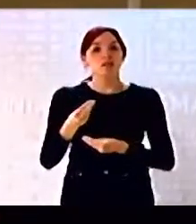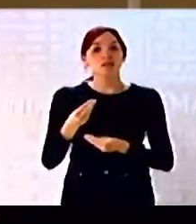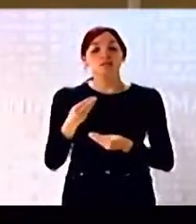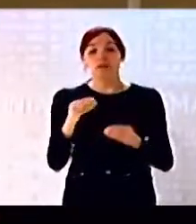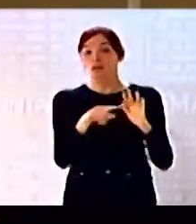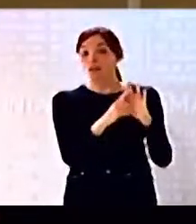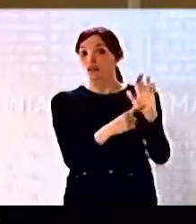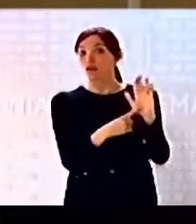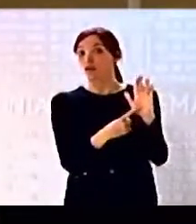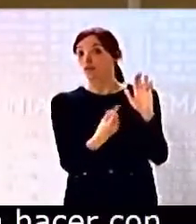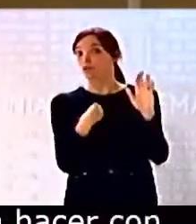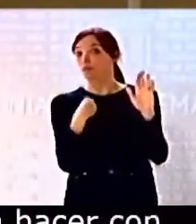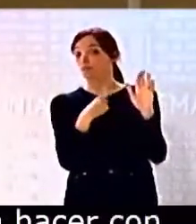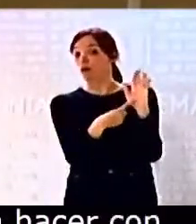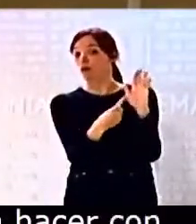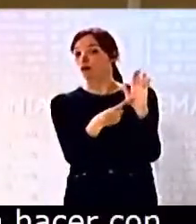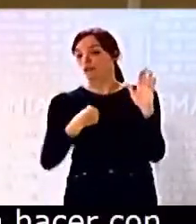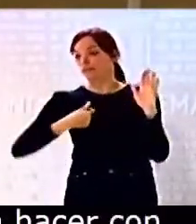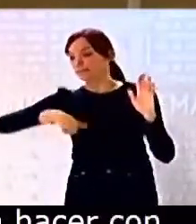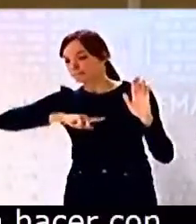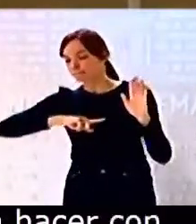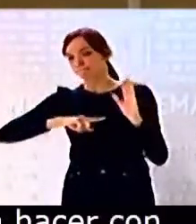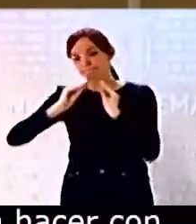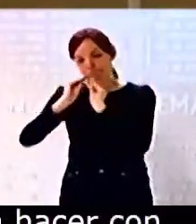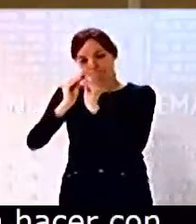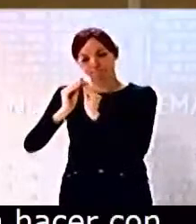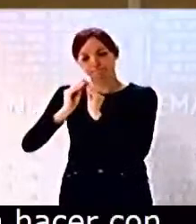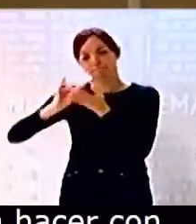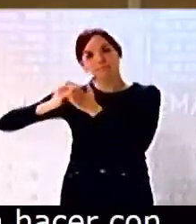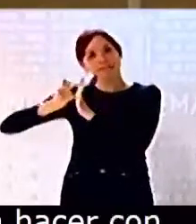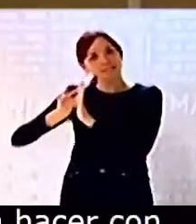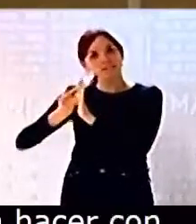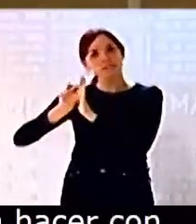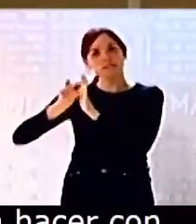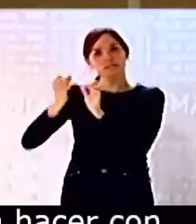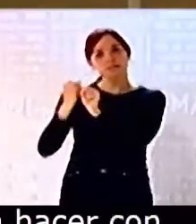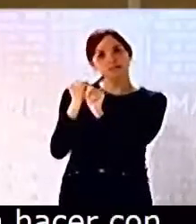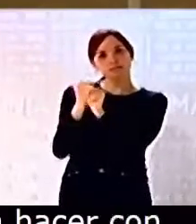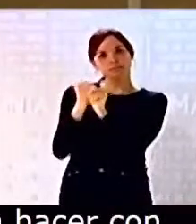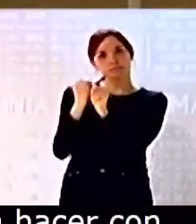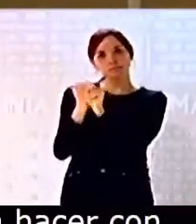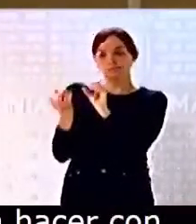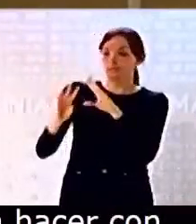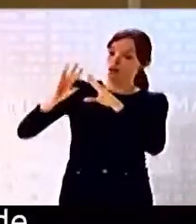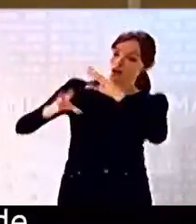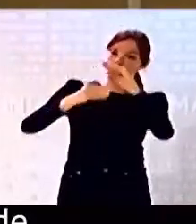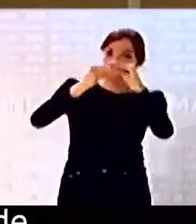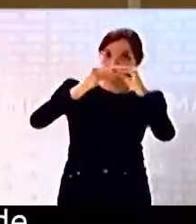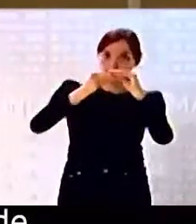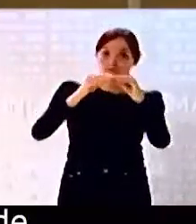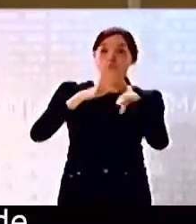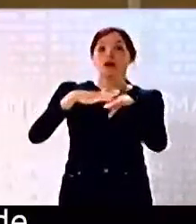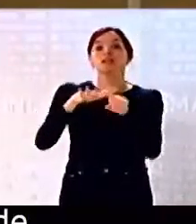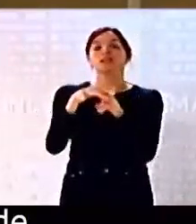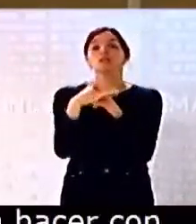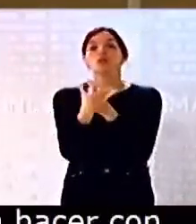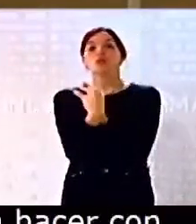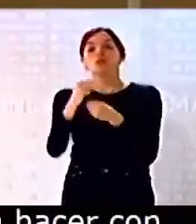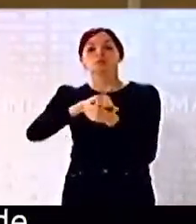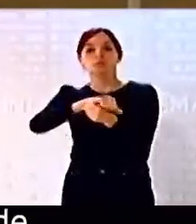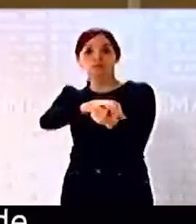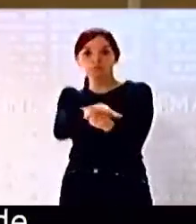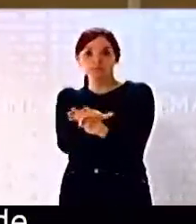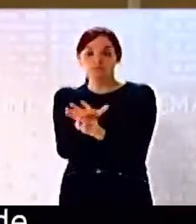esa ley es intentar hacer un trabajo técnico de contextualización de la ley a la situación epidemiológica que